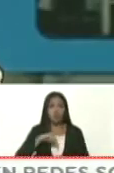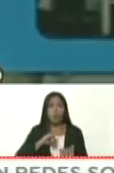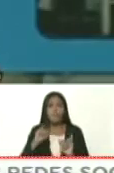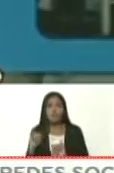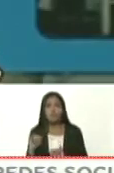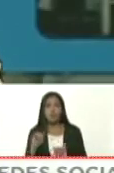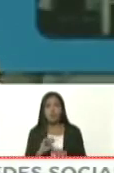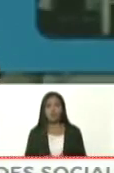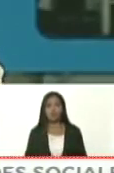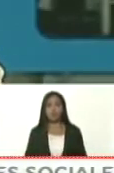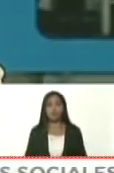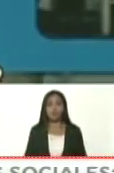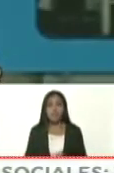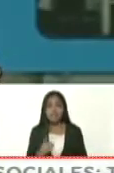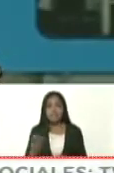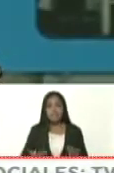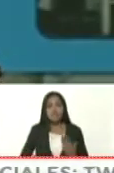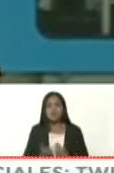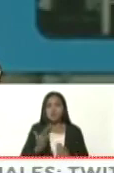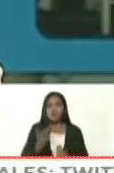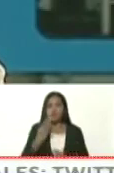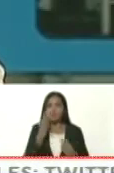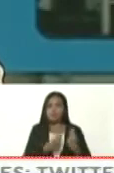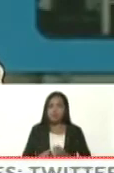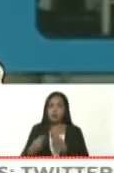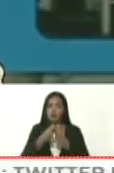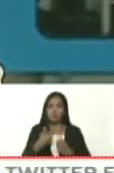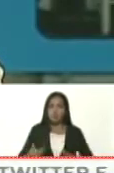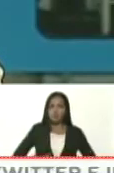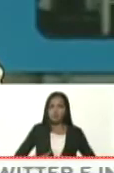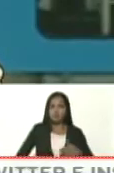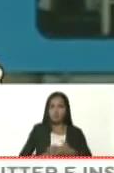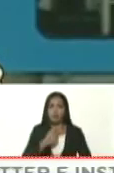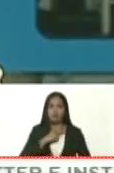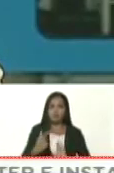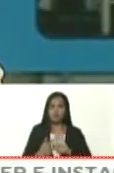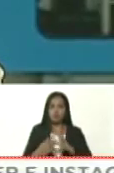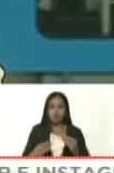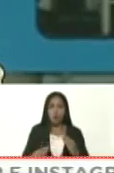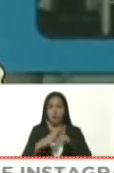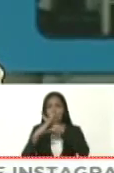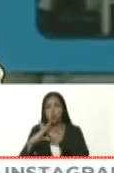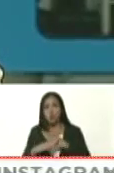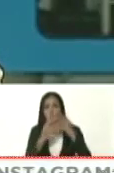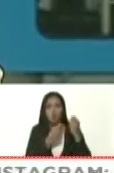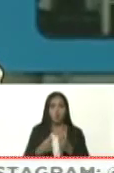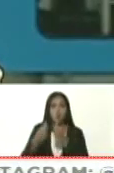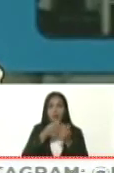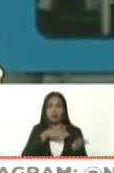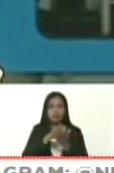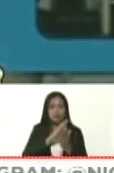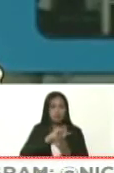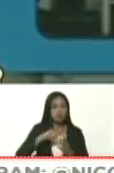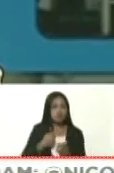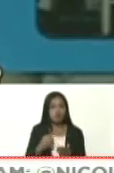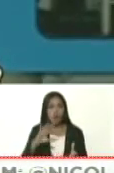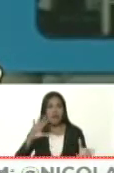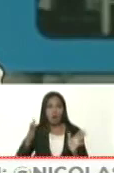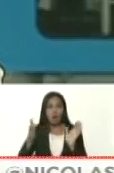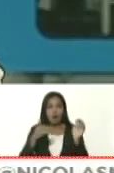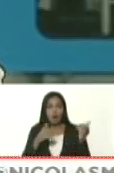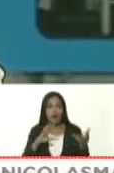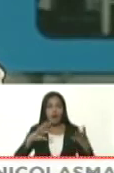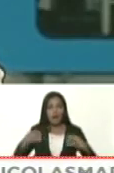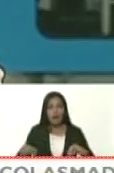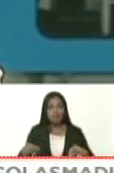y un elemento vital de la economía de resistencia para enfrentar el bloqueo económico es garantizar los CLAT para el pueblo